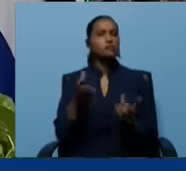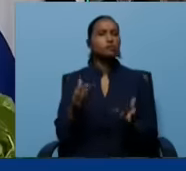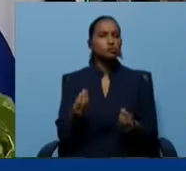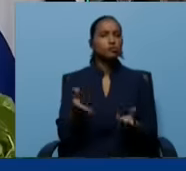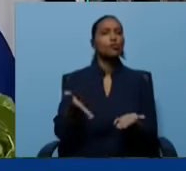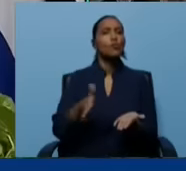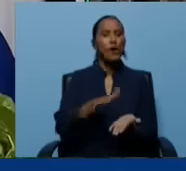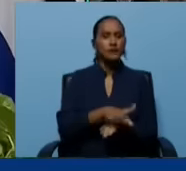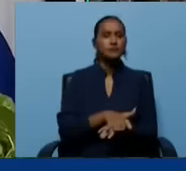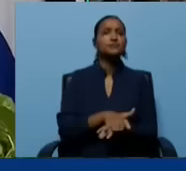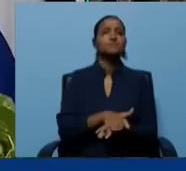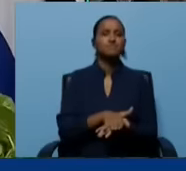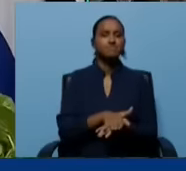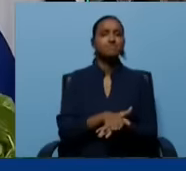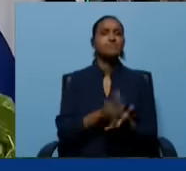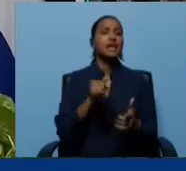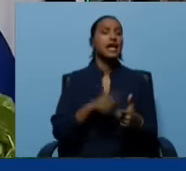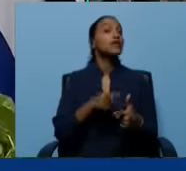la esclavitud,